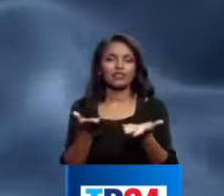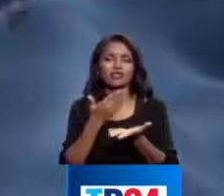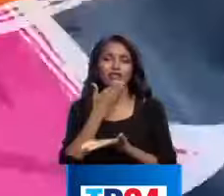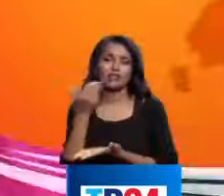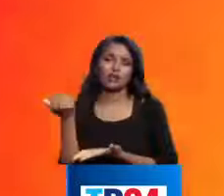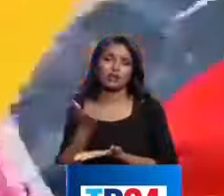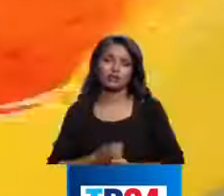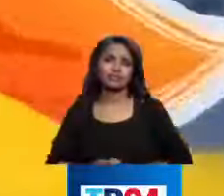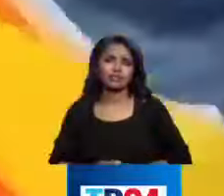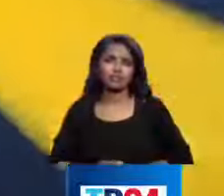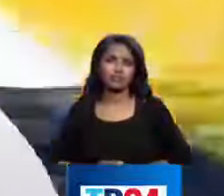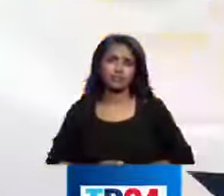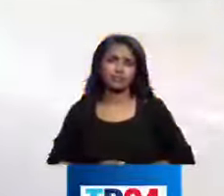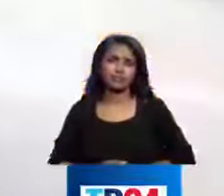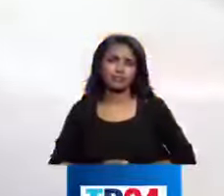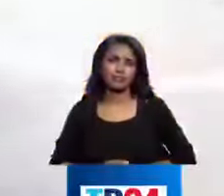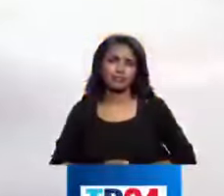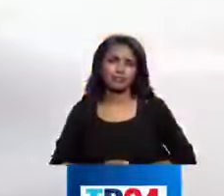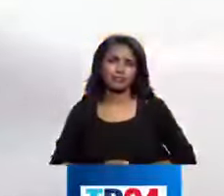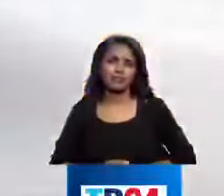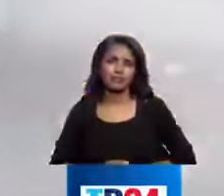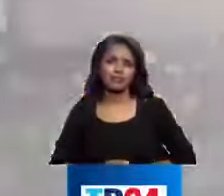servicio.